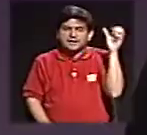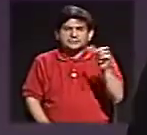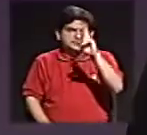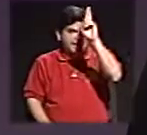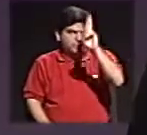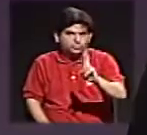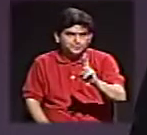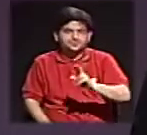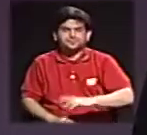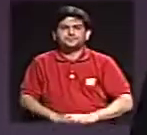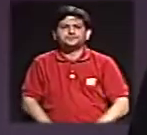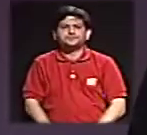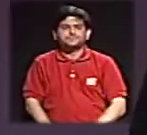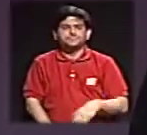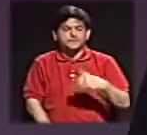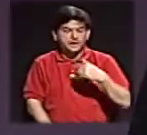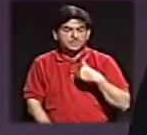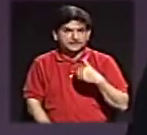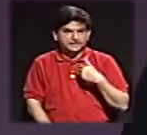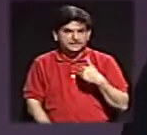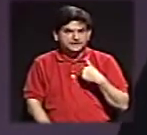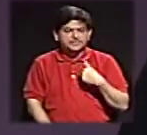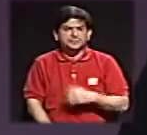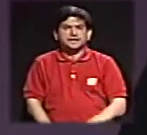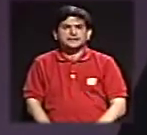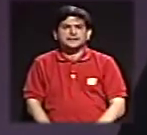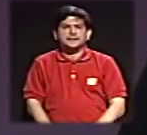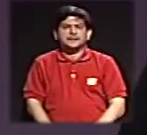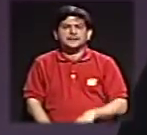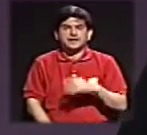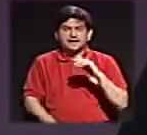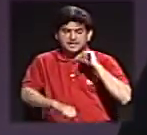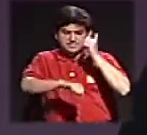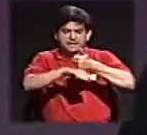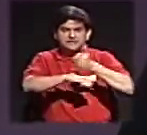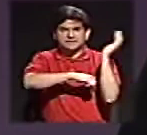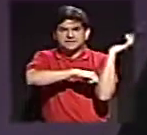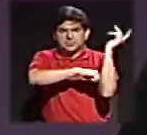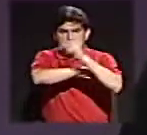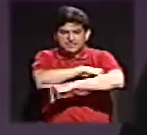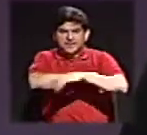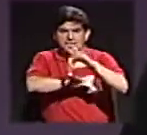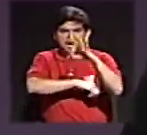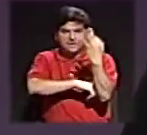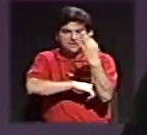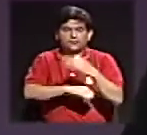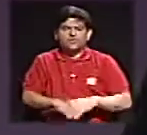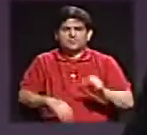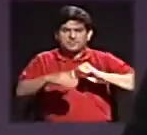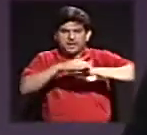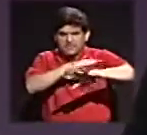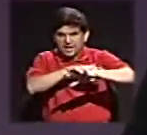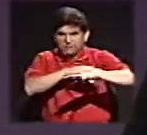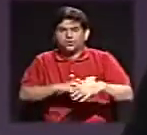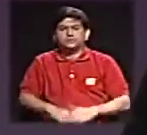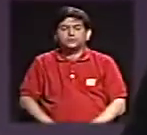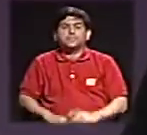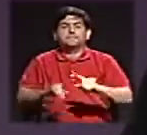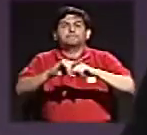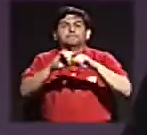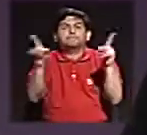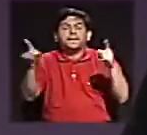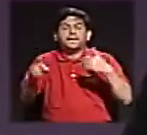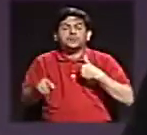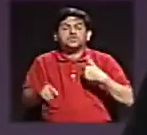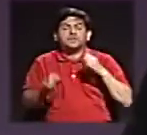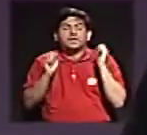costarricense tiene el tipo penal del aborto, ¿verdad?, como una prohibición, pero